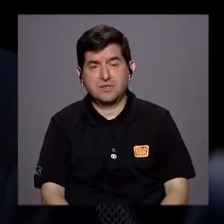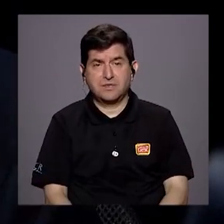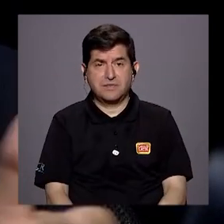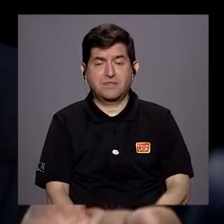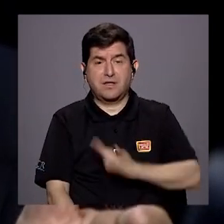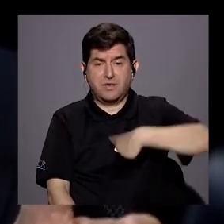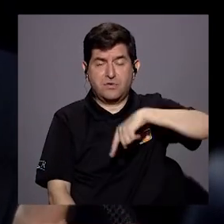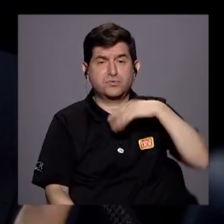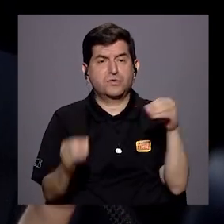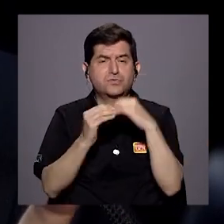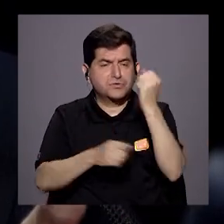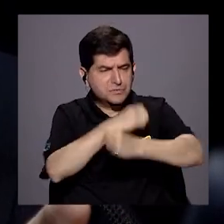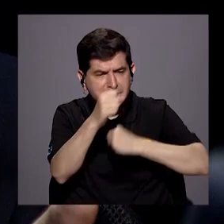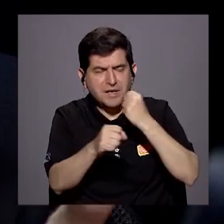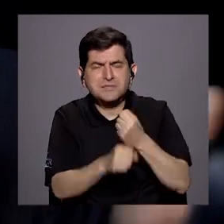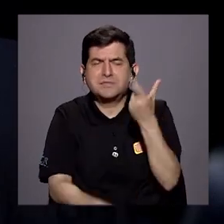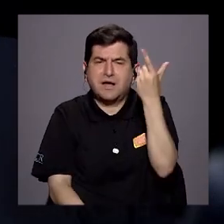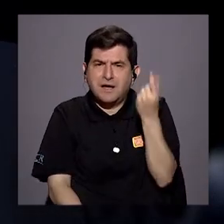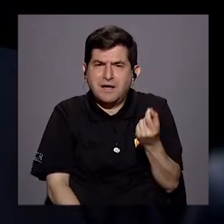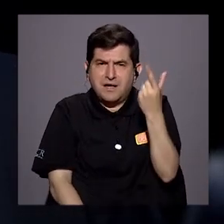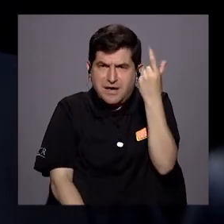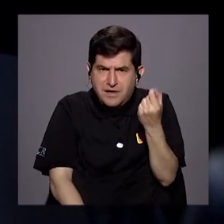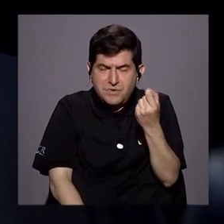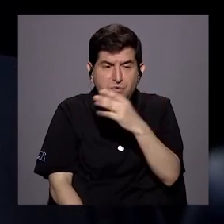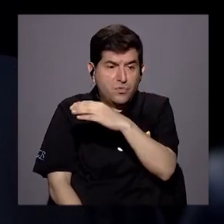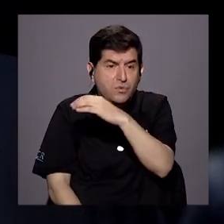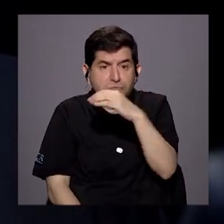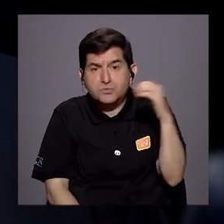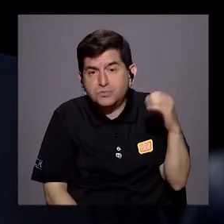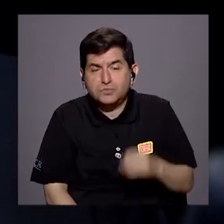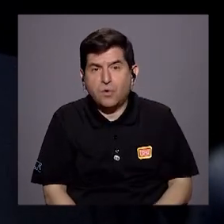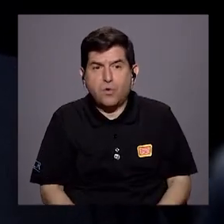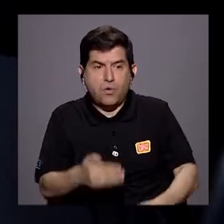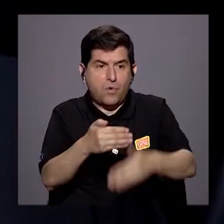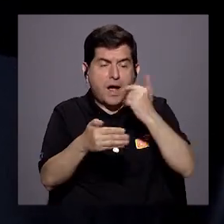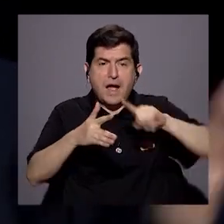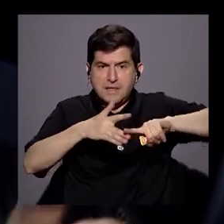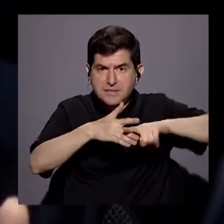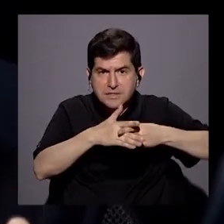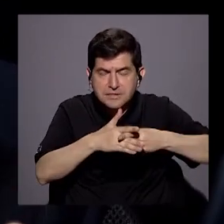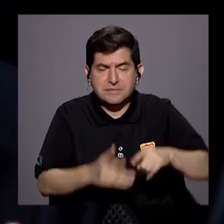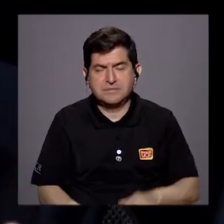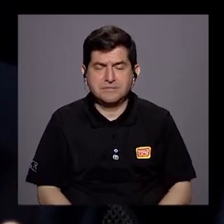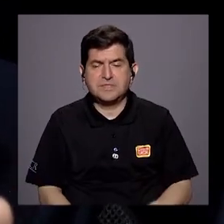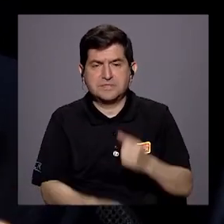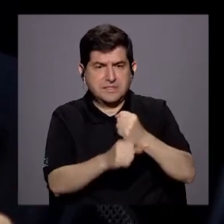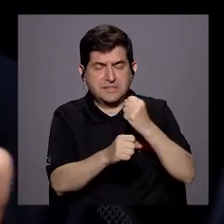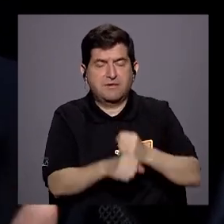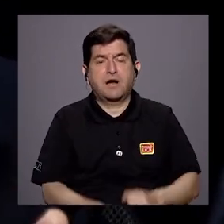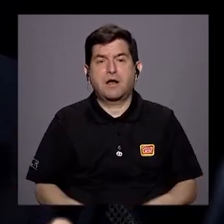muchísimos más años de pensionados antes de empezar a trabajar que los años de trabajo quién va a pagar